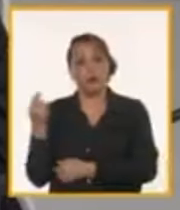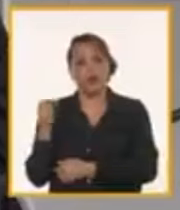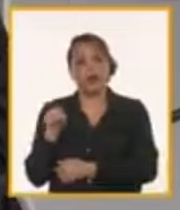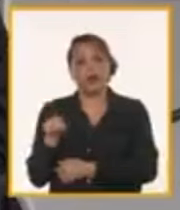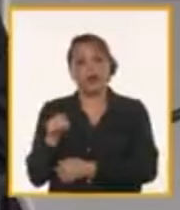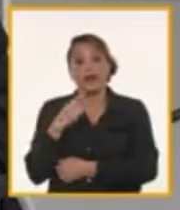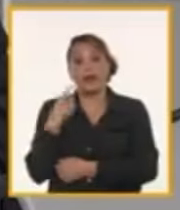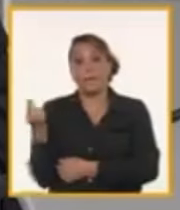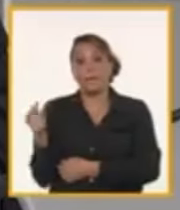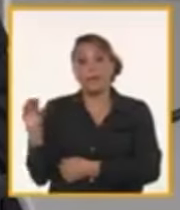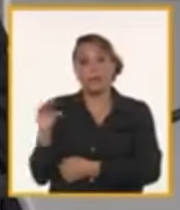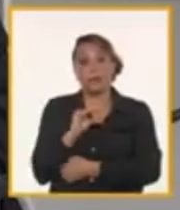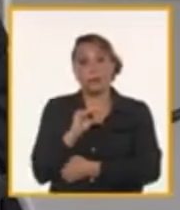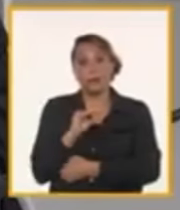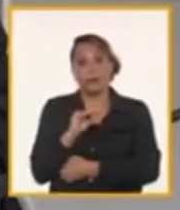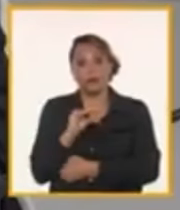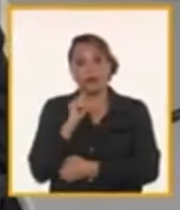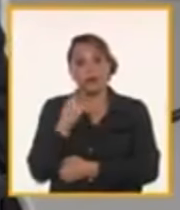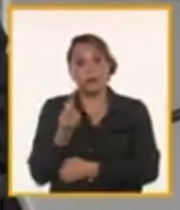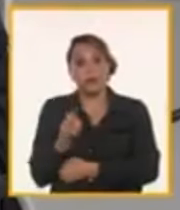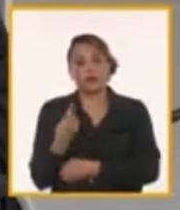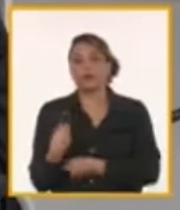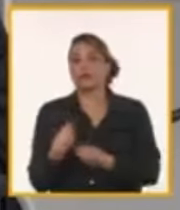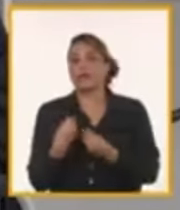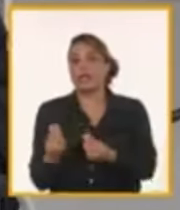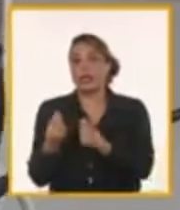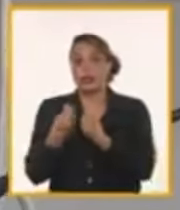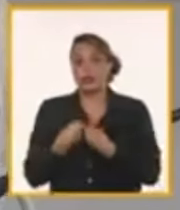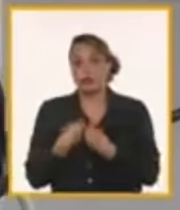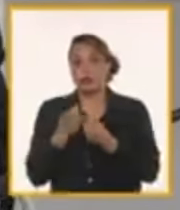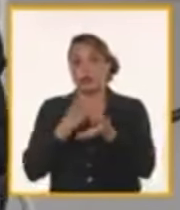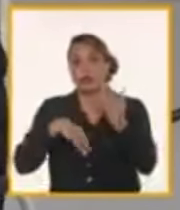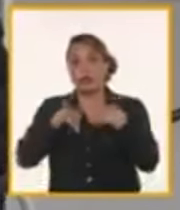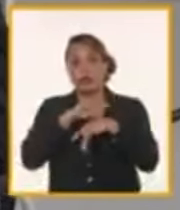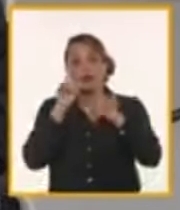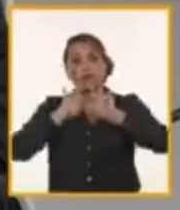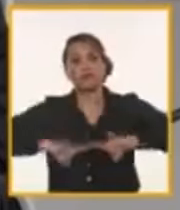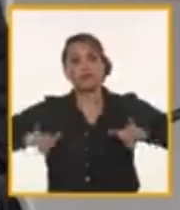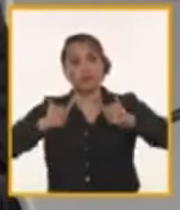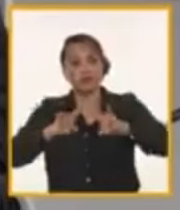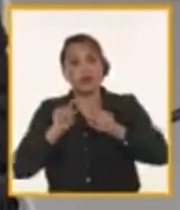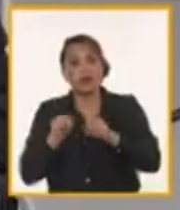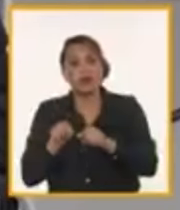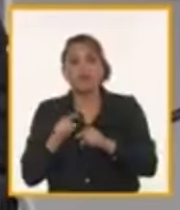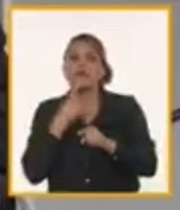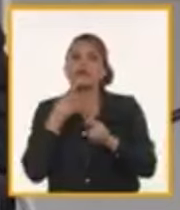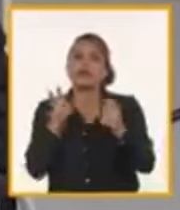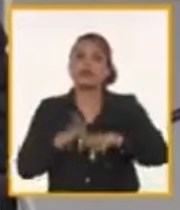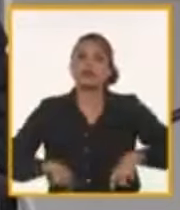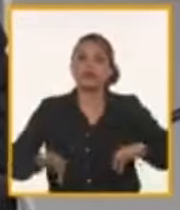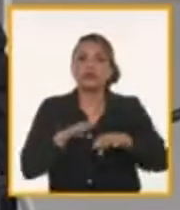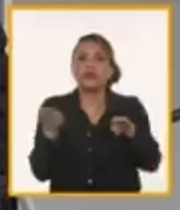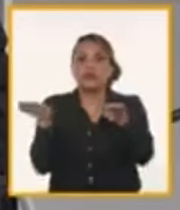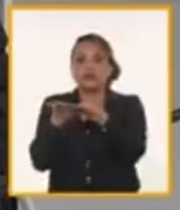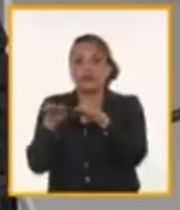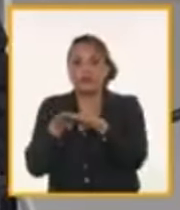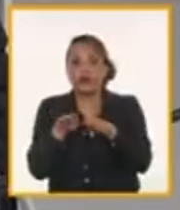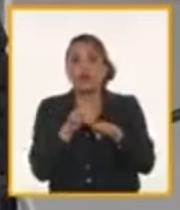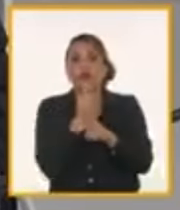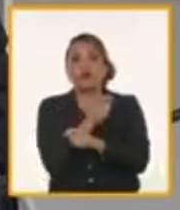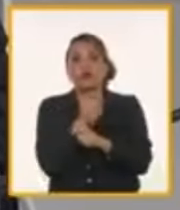ese presupuesto que eh fue otorgado a nuestras instituciones por esta situación de la coincidencia de los cursos en un mismo año